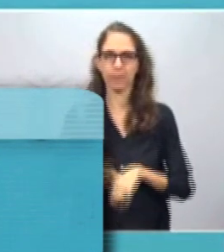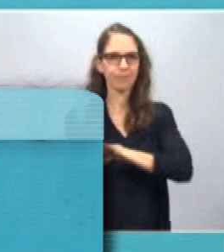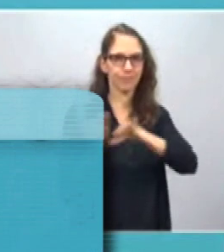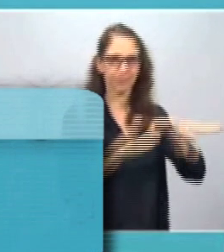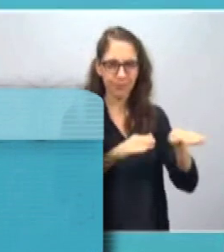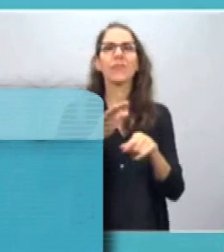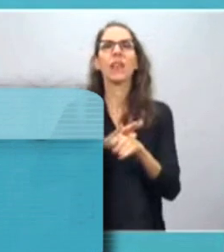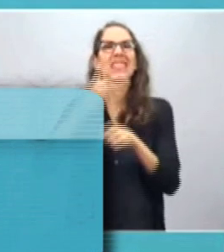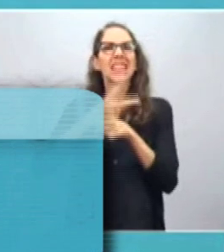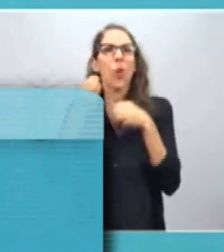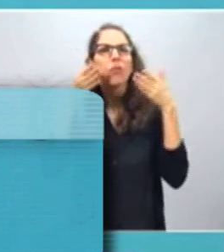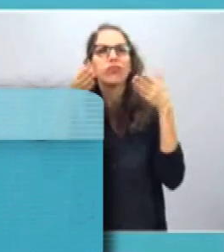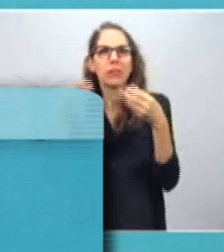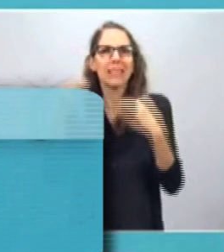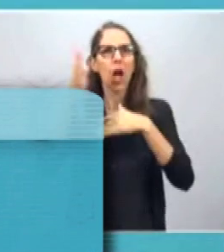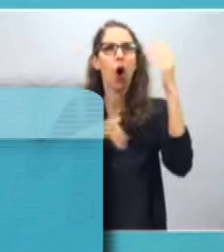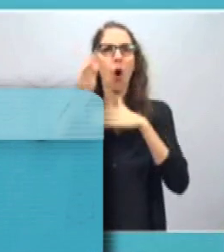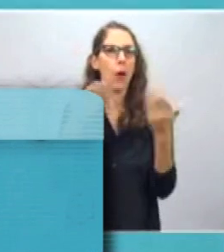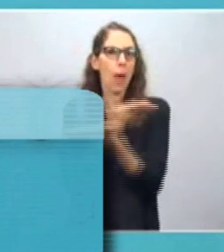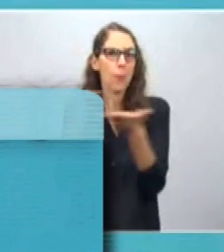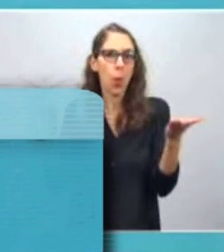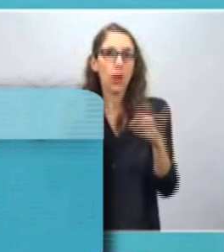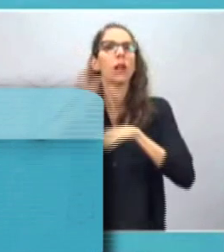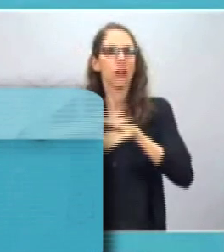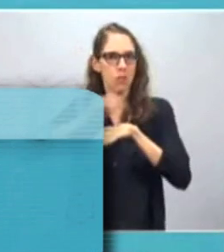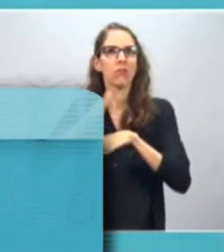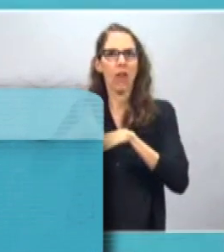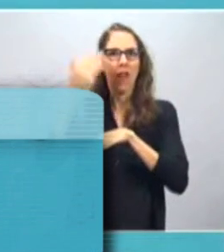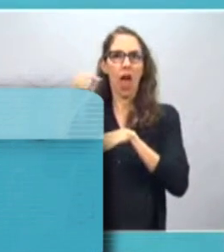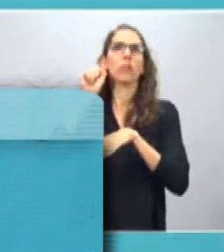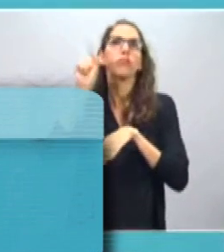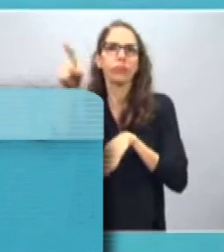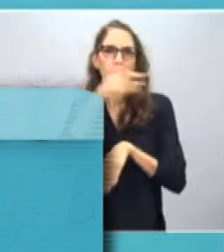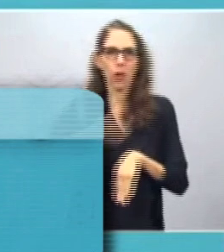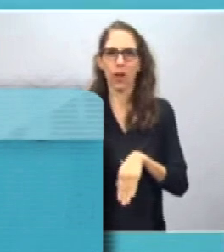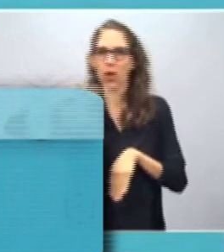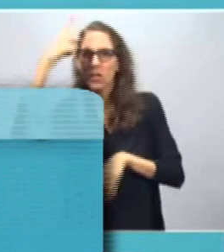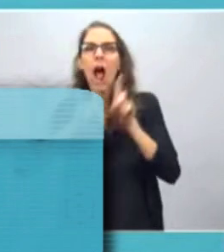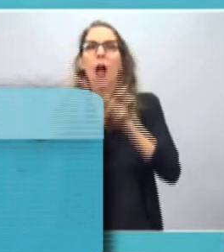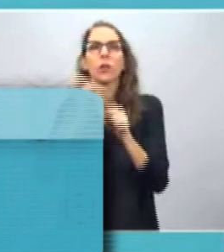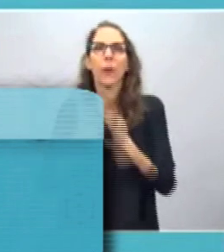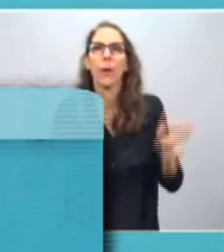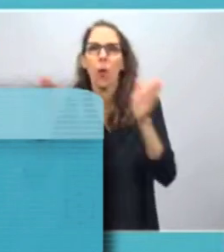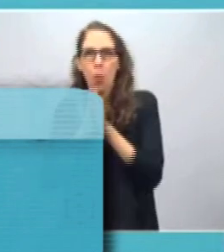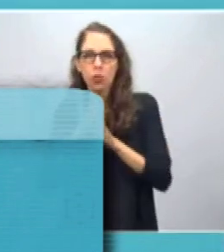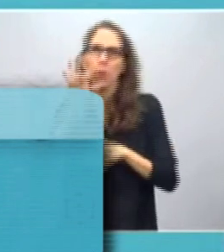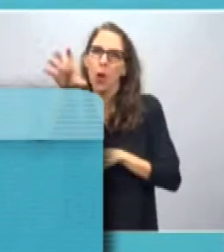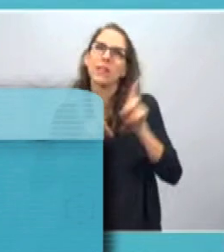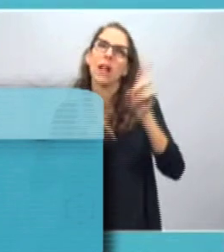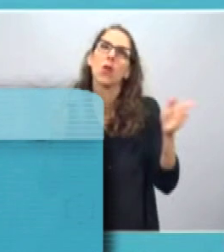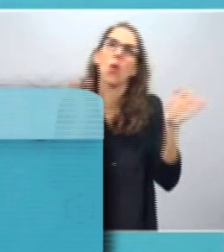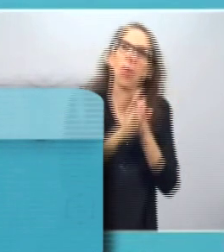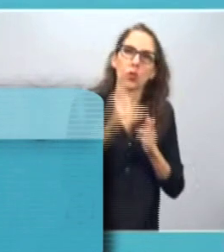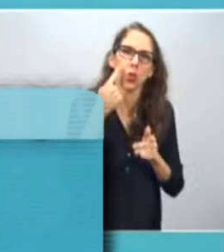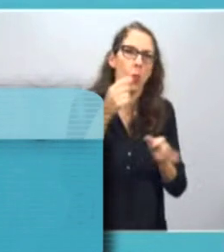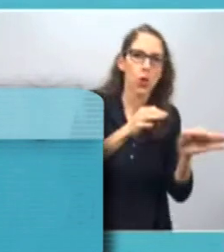públicas comprometidas que tenía el Gobierno Nacional de ejecución propia, de ejecución con las provincias, de ejecución con los municipios, en materia de vivienda, en materia